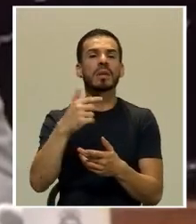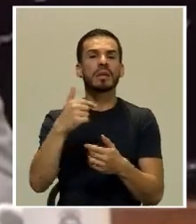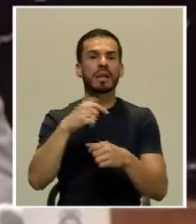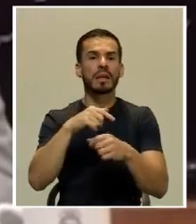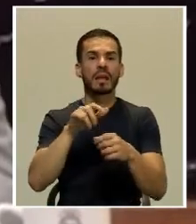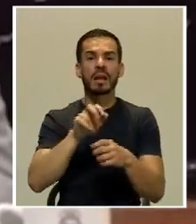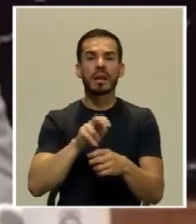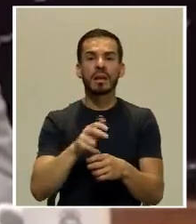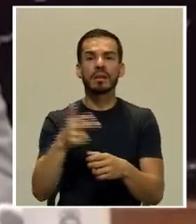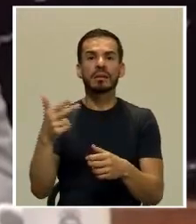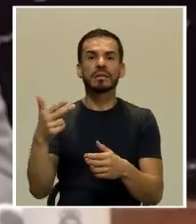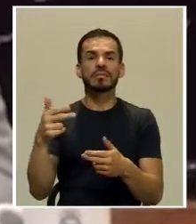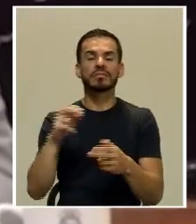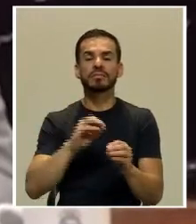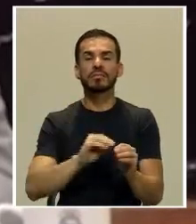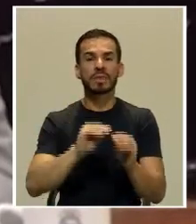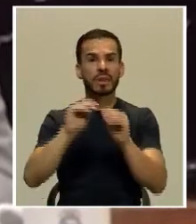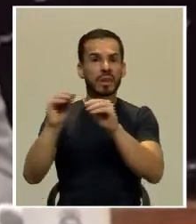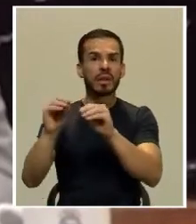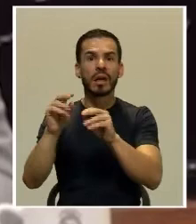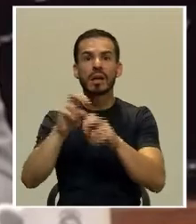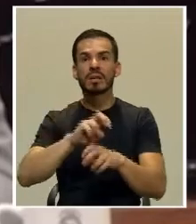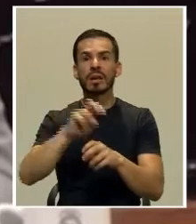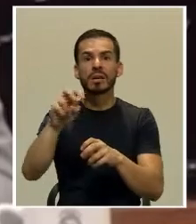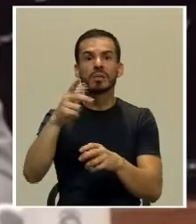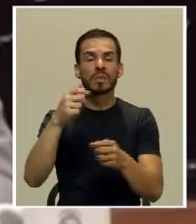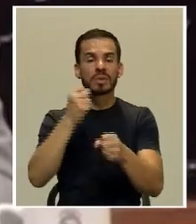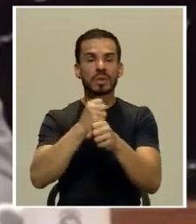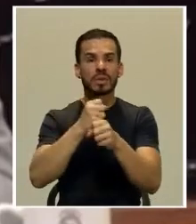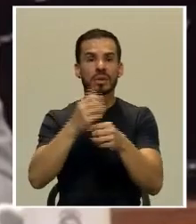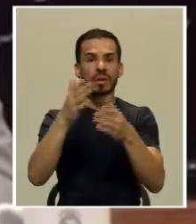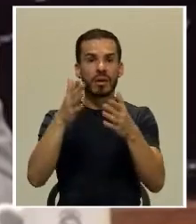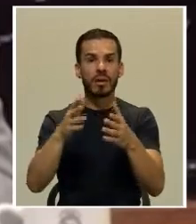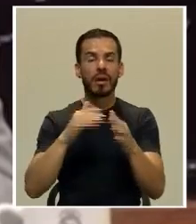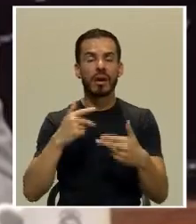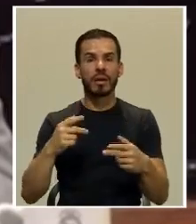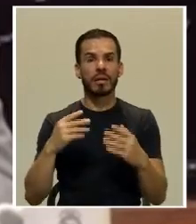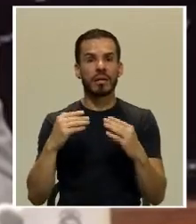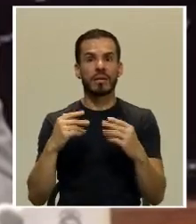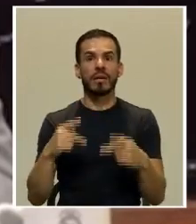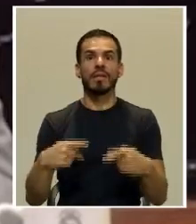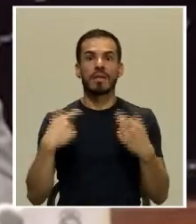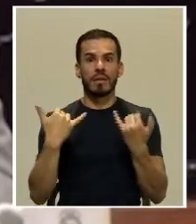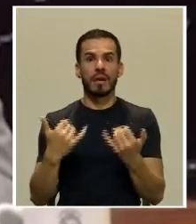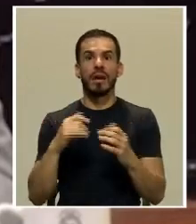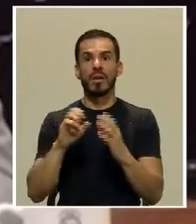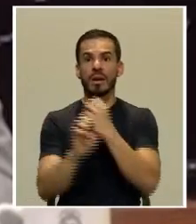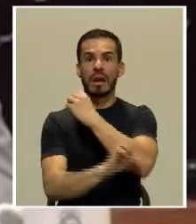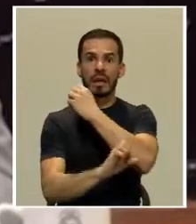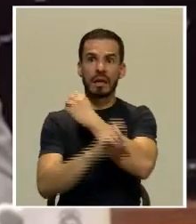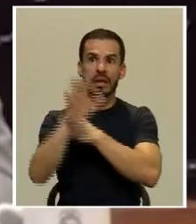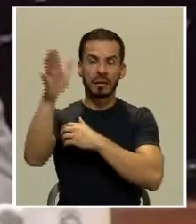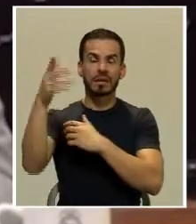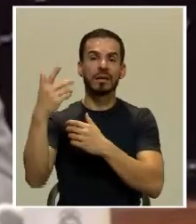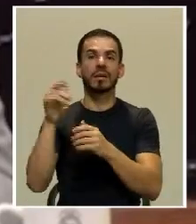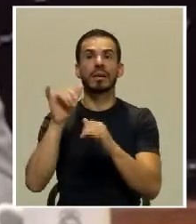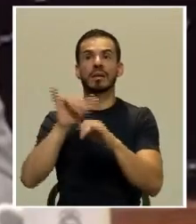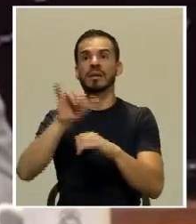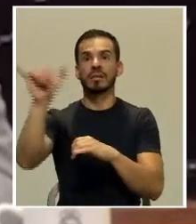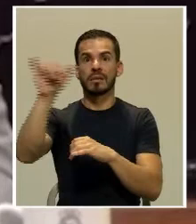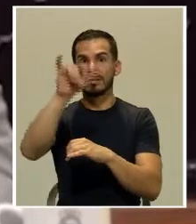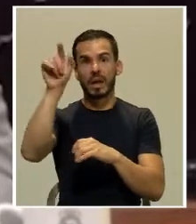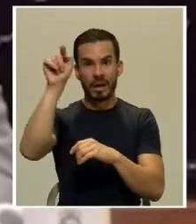el transporte que tengan que pagar de funcionarios que viven en el exterior y que tienen que trasladarse en el